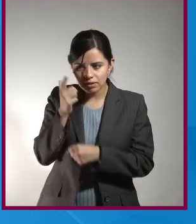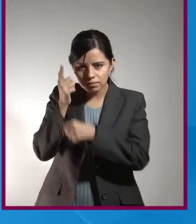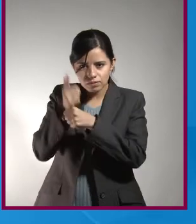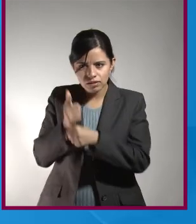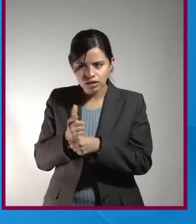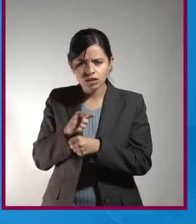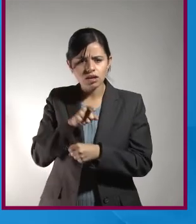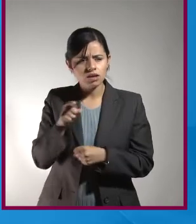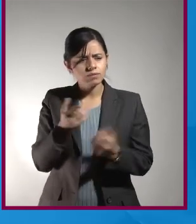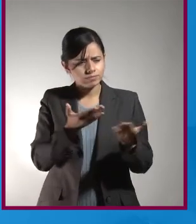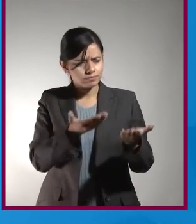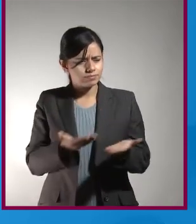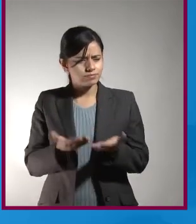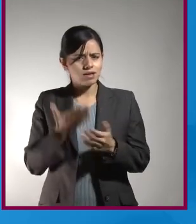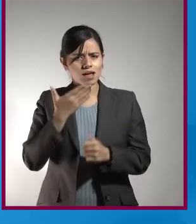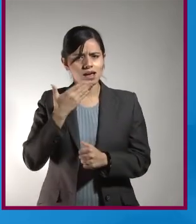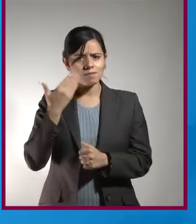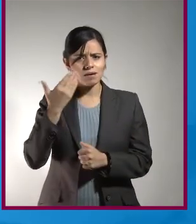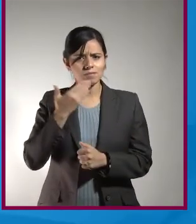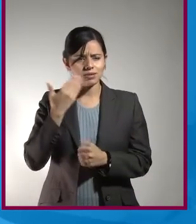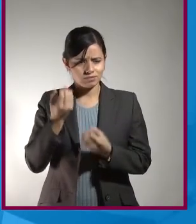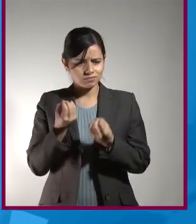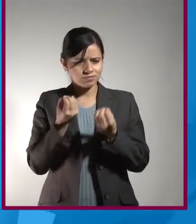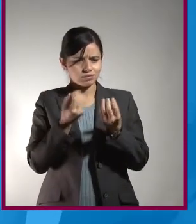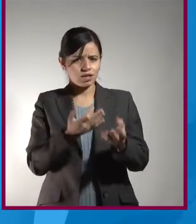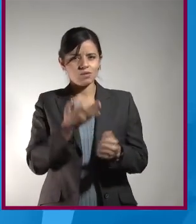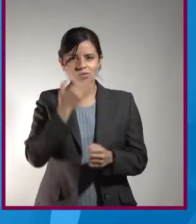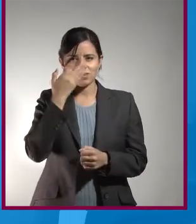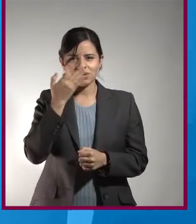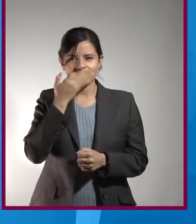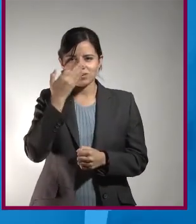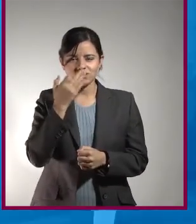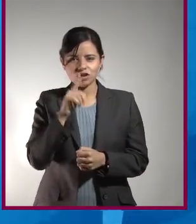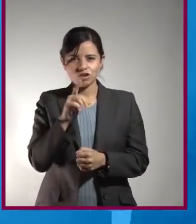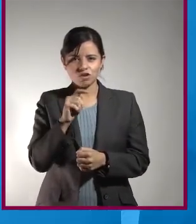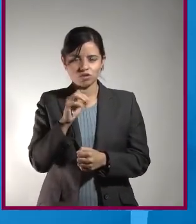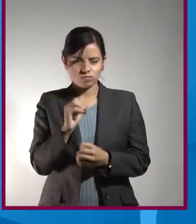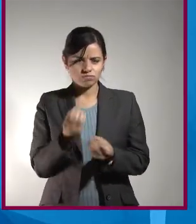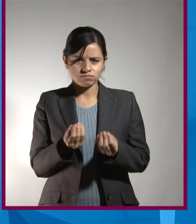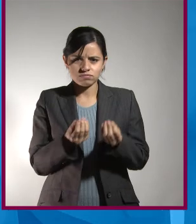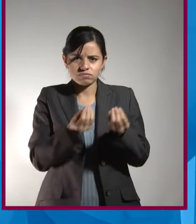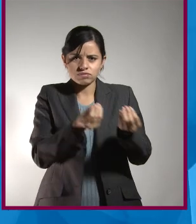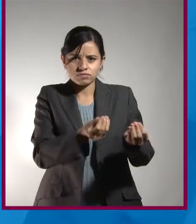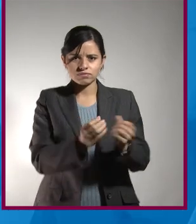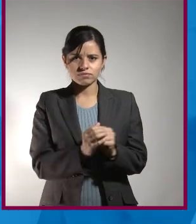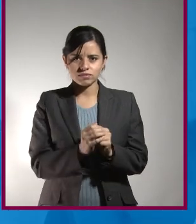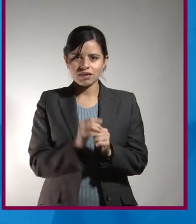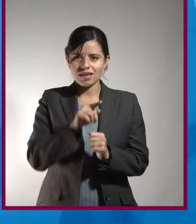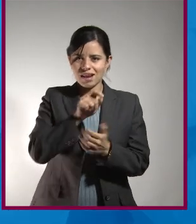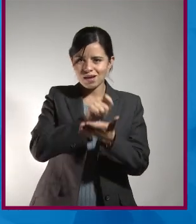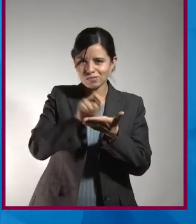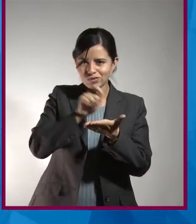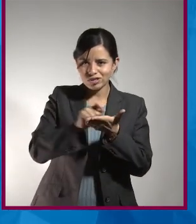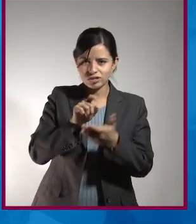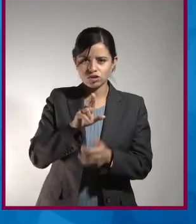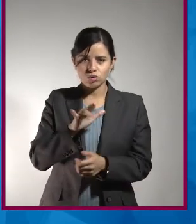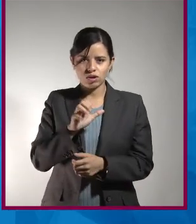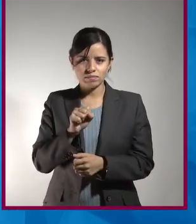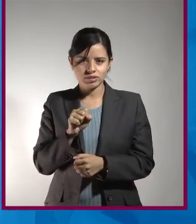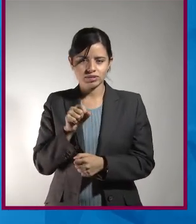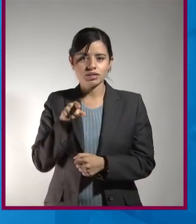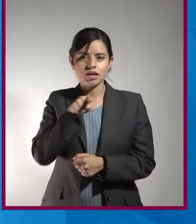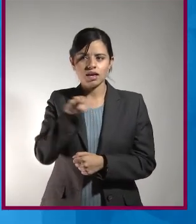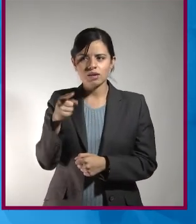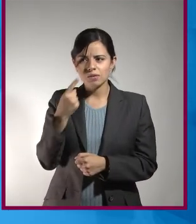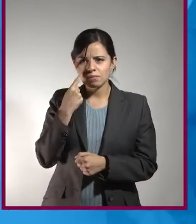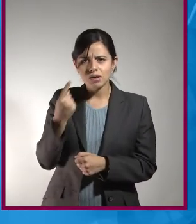estos los recibieron con amabilidad y ofreciéndoles de su planta de loto. Uno de los apuntes de Ulises sobre los lotófagos